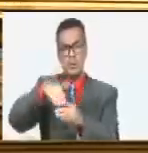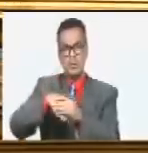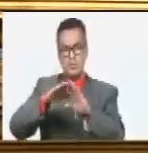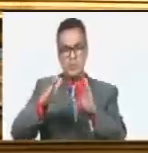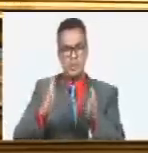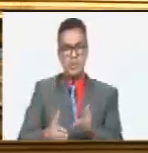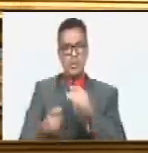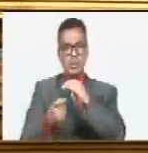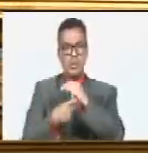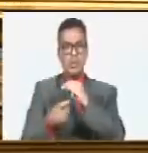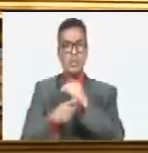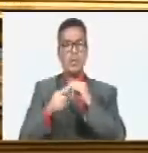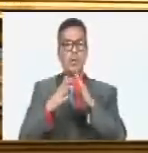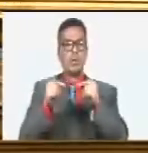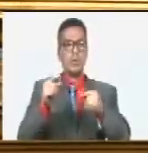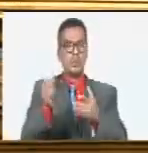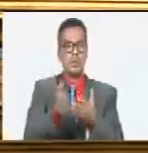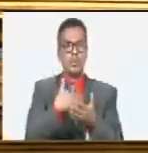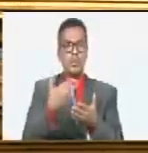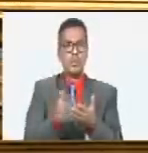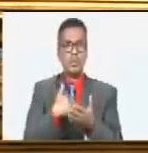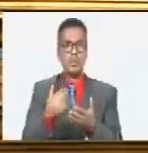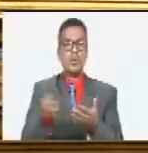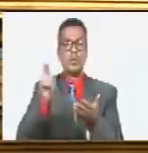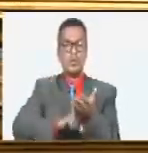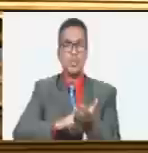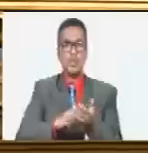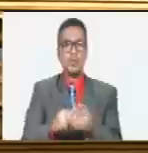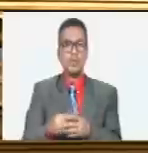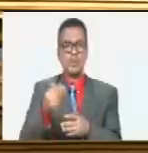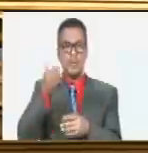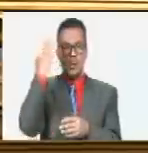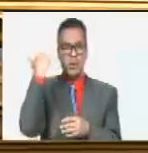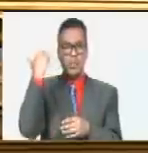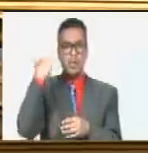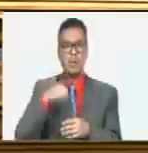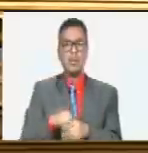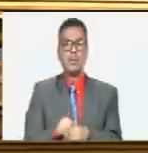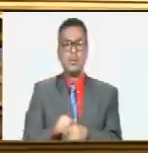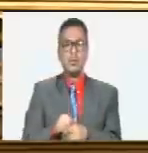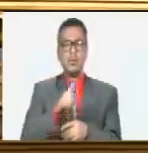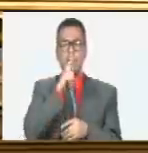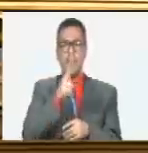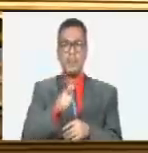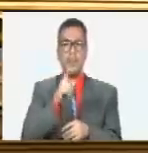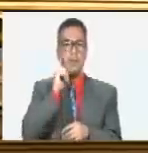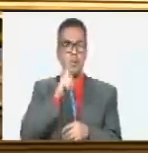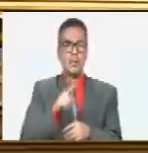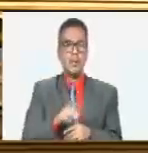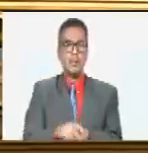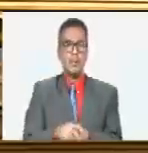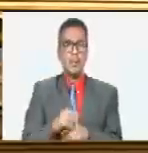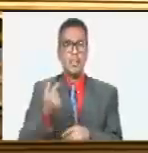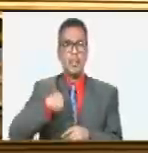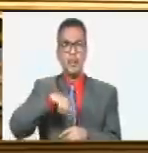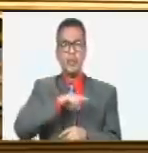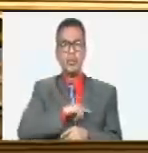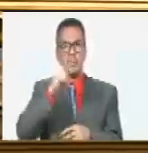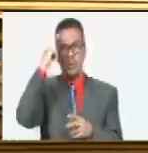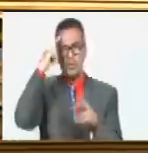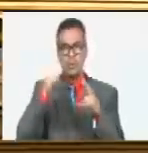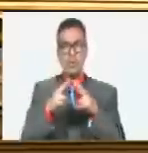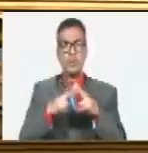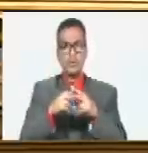quiten los cuadernos, o sea, vuelvan al sistema del fraude, que es el que nosotros conocemos y dominamos bien, es lo que